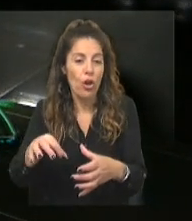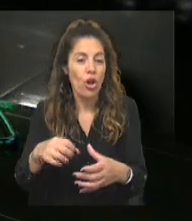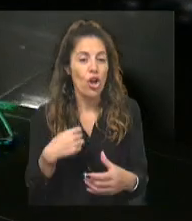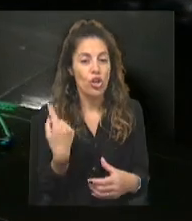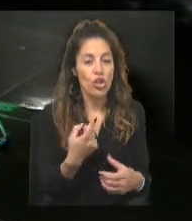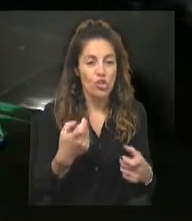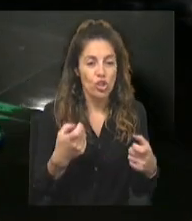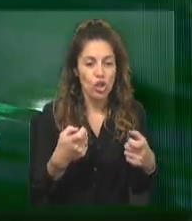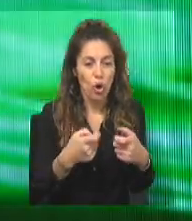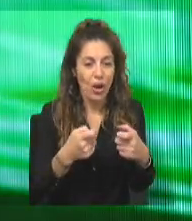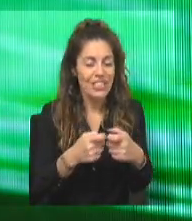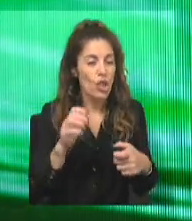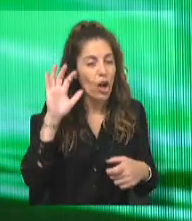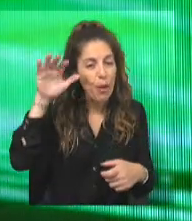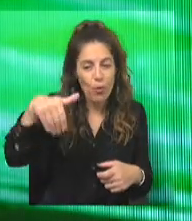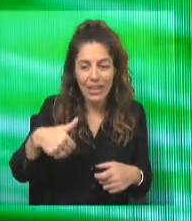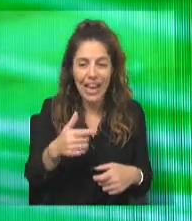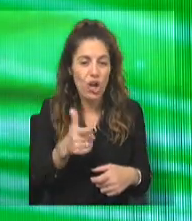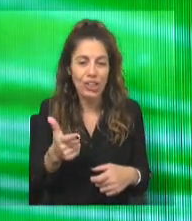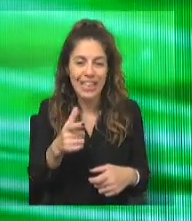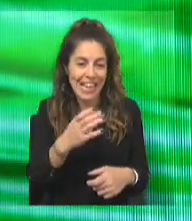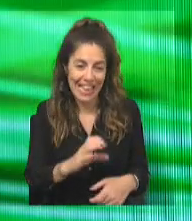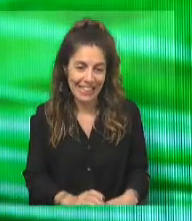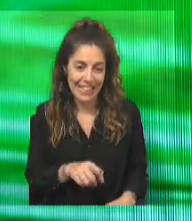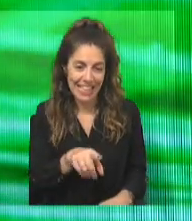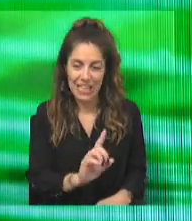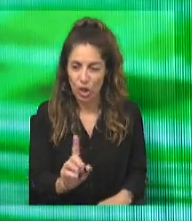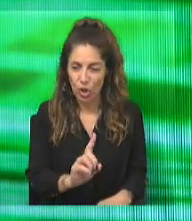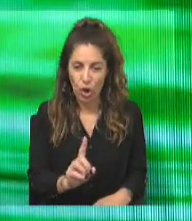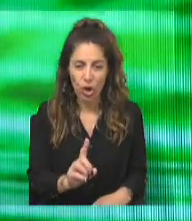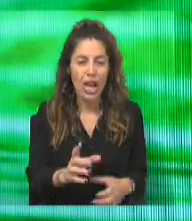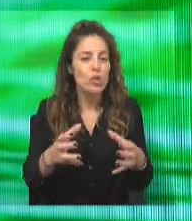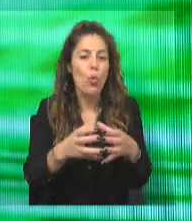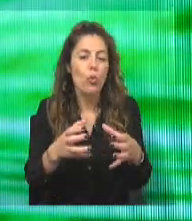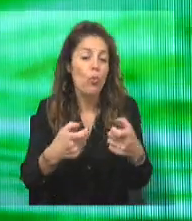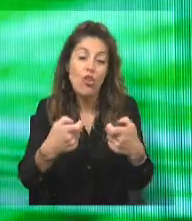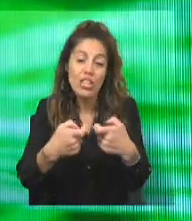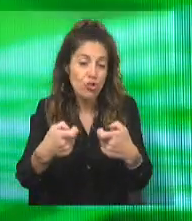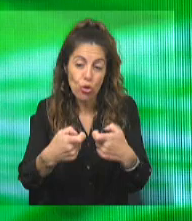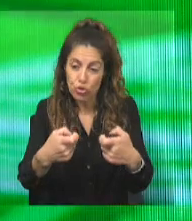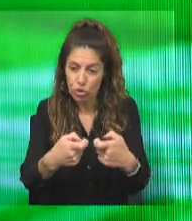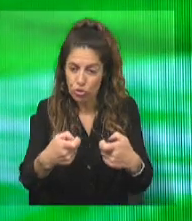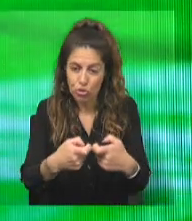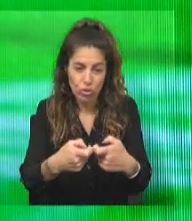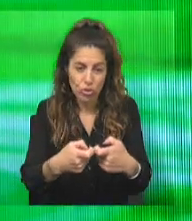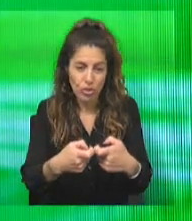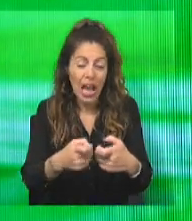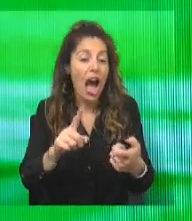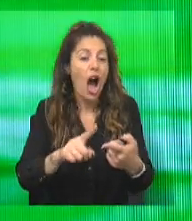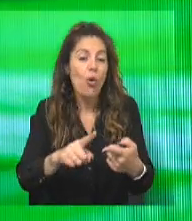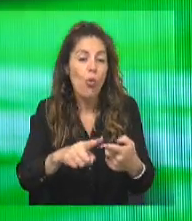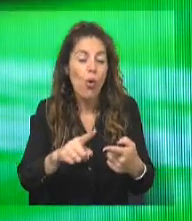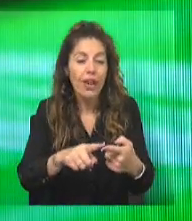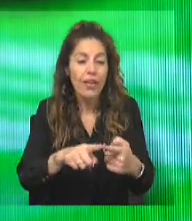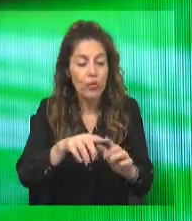coalición republicana no tiene esas características son un grupo de socios que acuerdan en